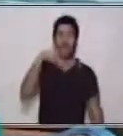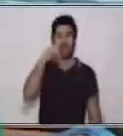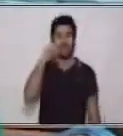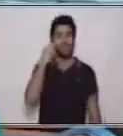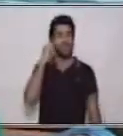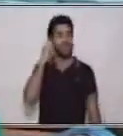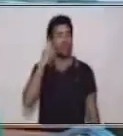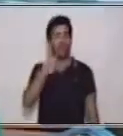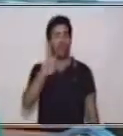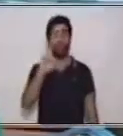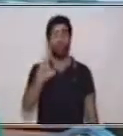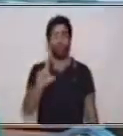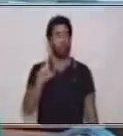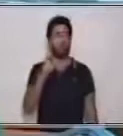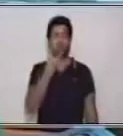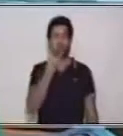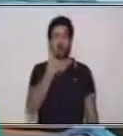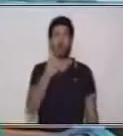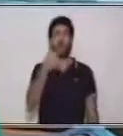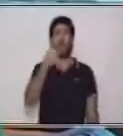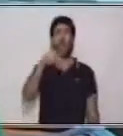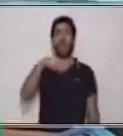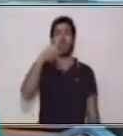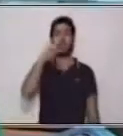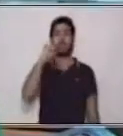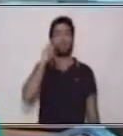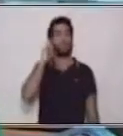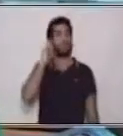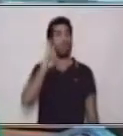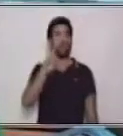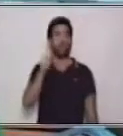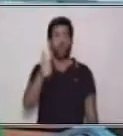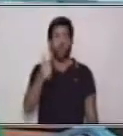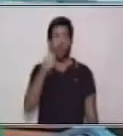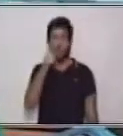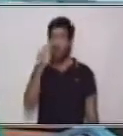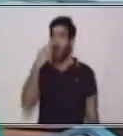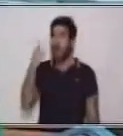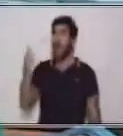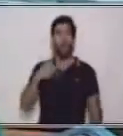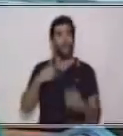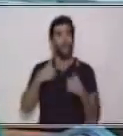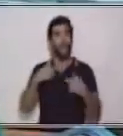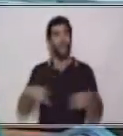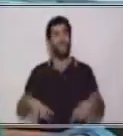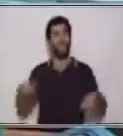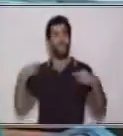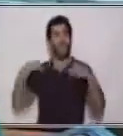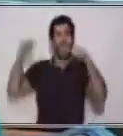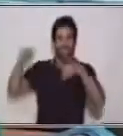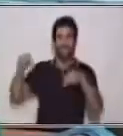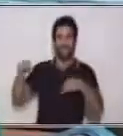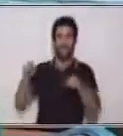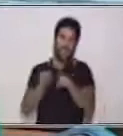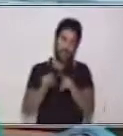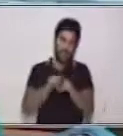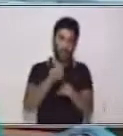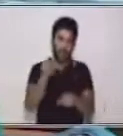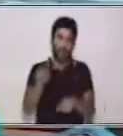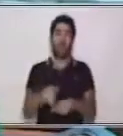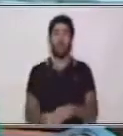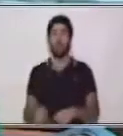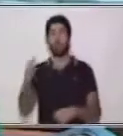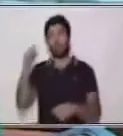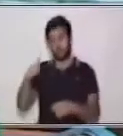encantados. Si tú eres de Antigua y tú me estás viendo, siéntete feliz de estar de ahí. Dice que de la ciudad para